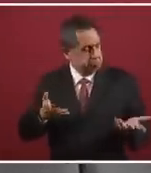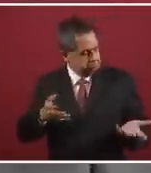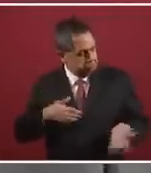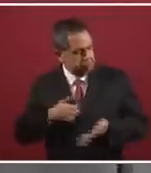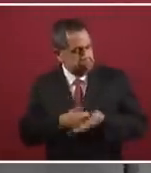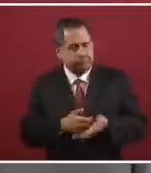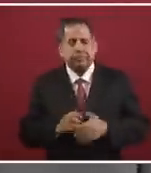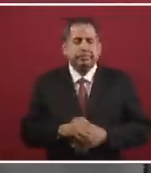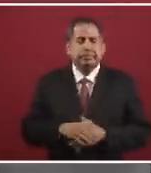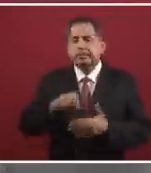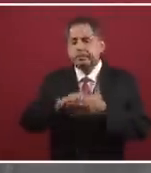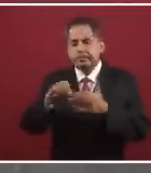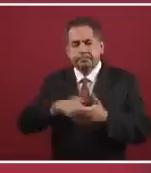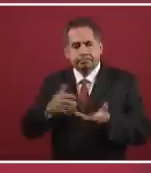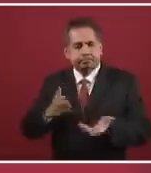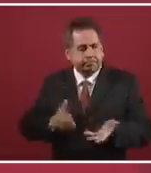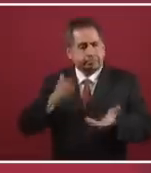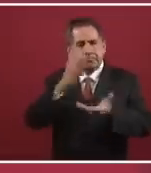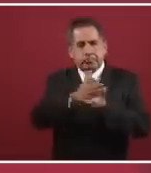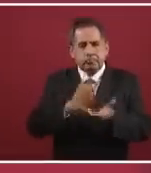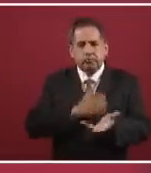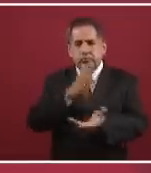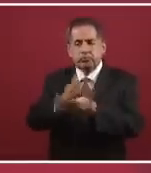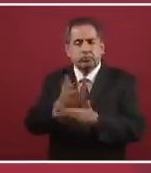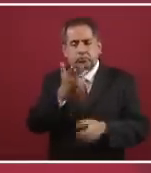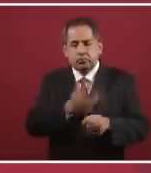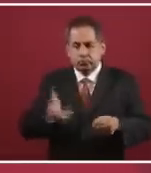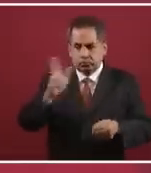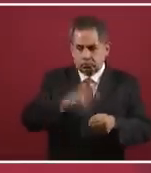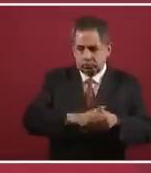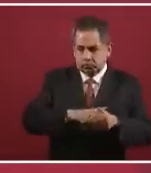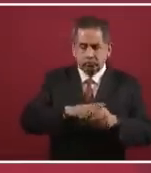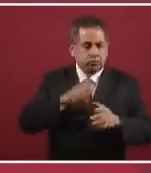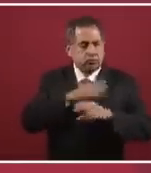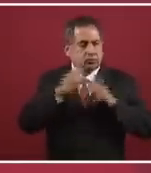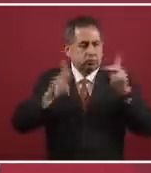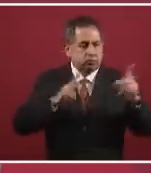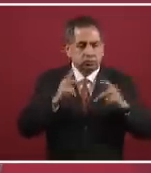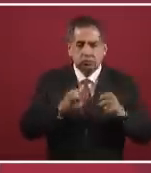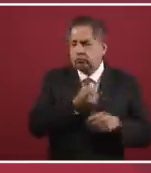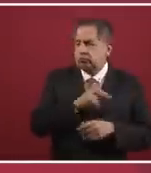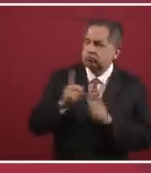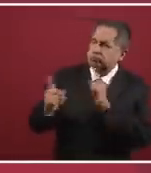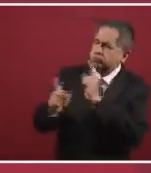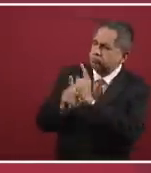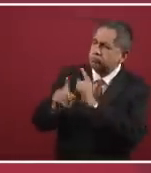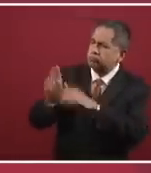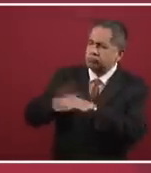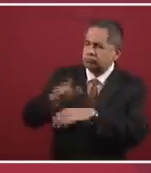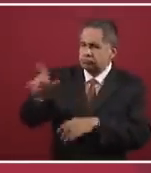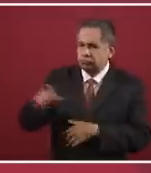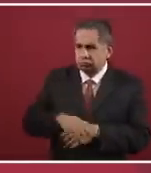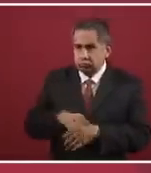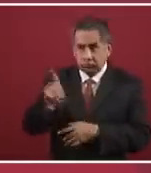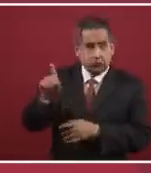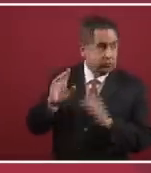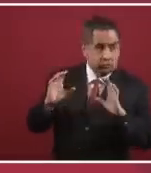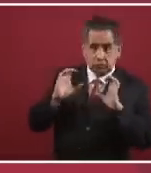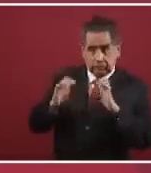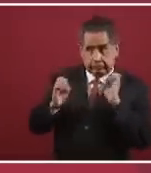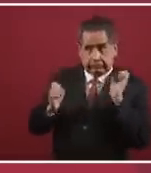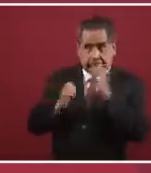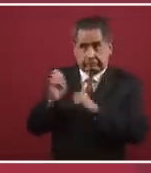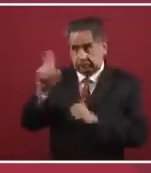pero voy a los hospitales la visita y se me acerca a mí mismo que no le engañen